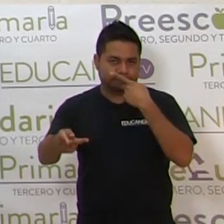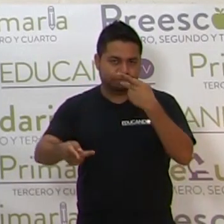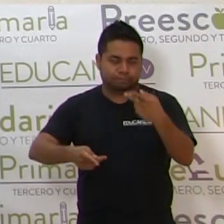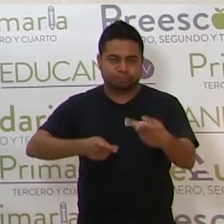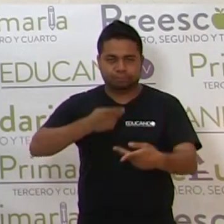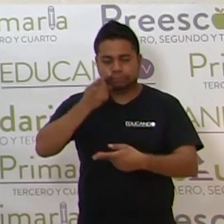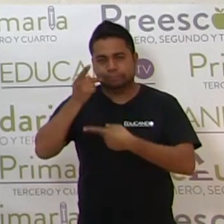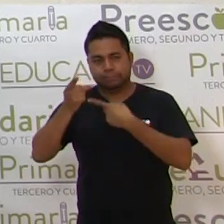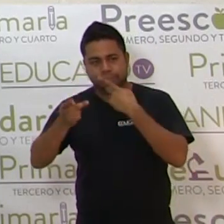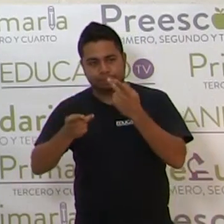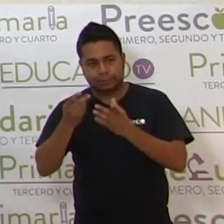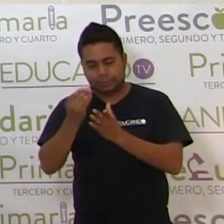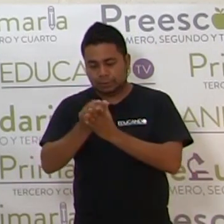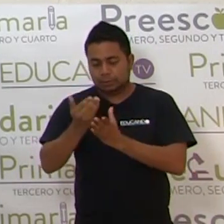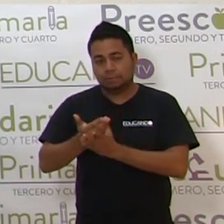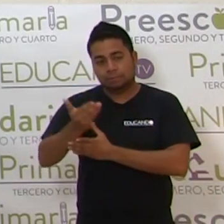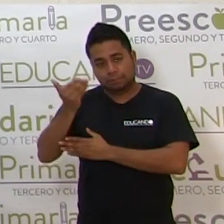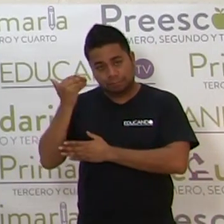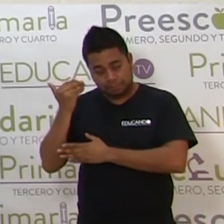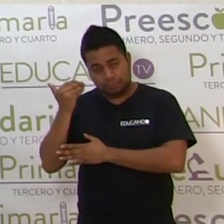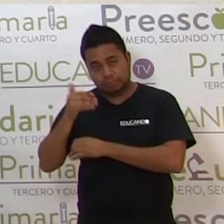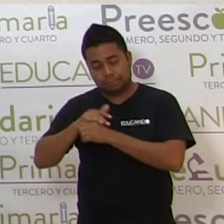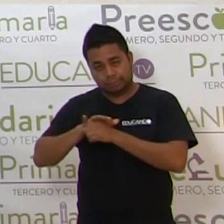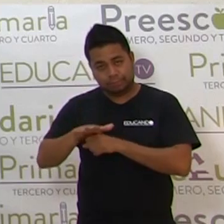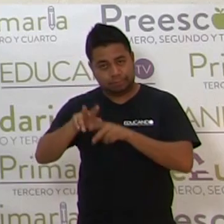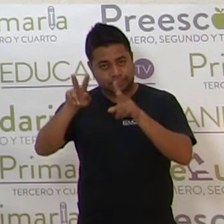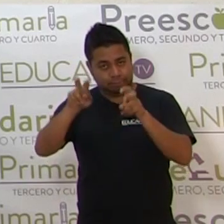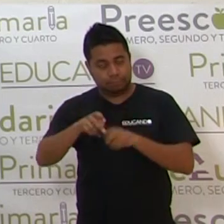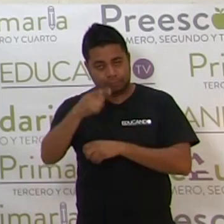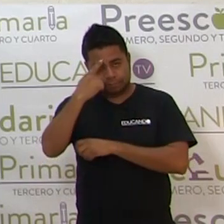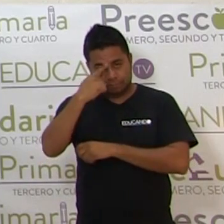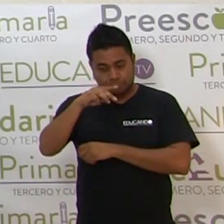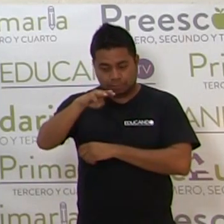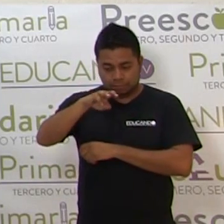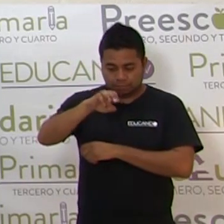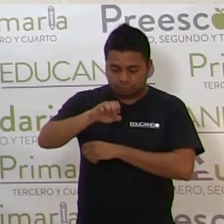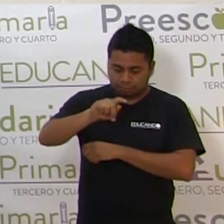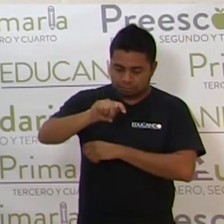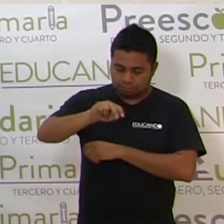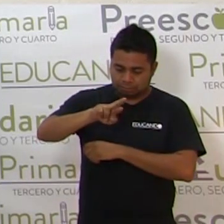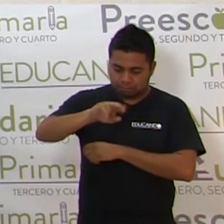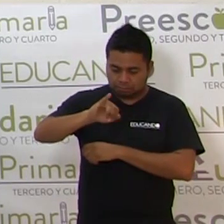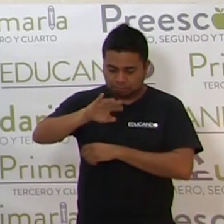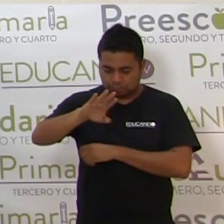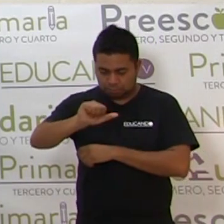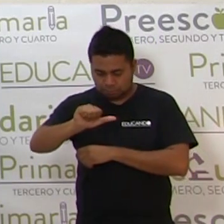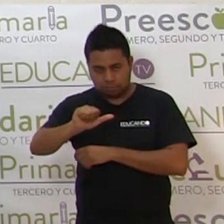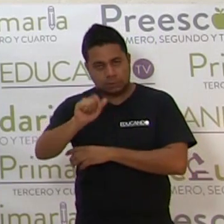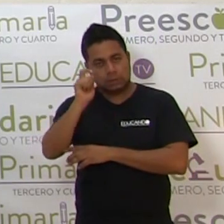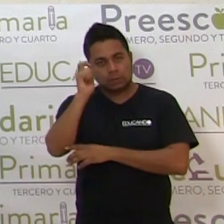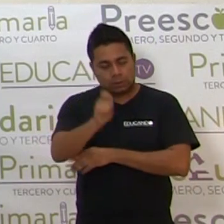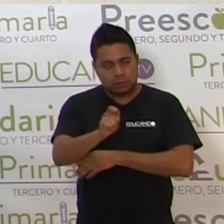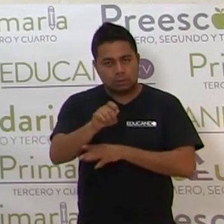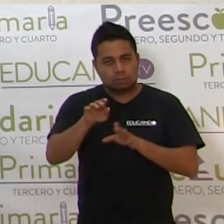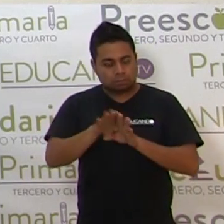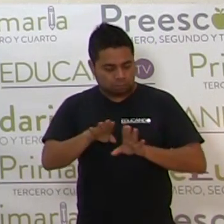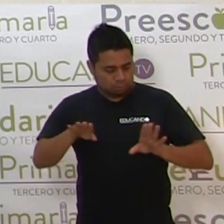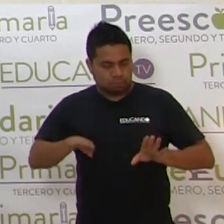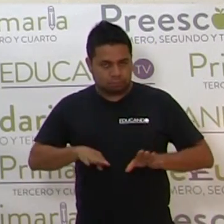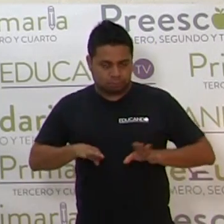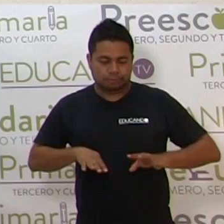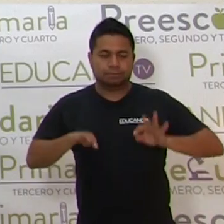anterior vimos e iniciamos el tema de métrica. Hablamos sobre la métrica como una